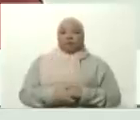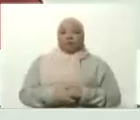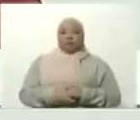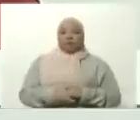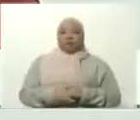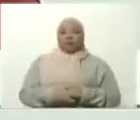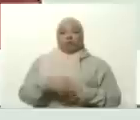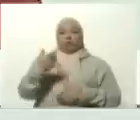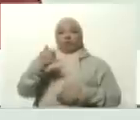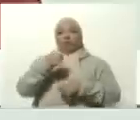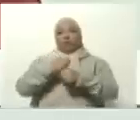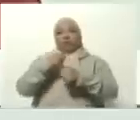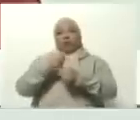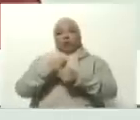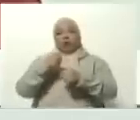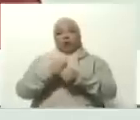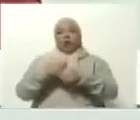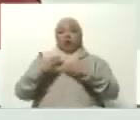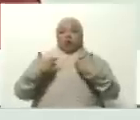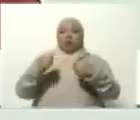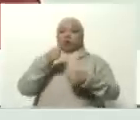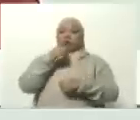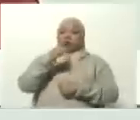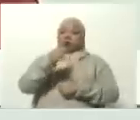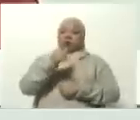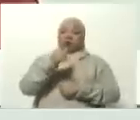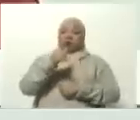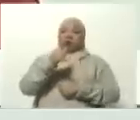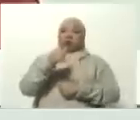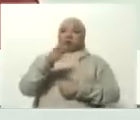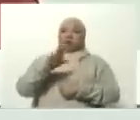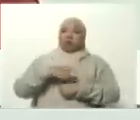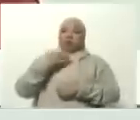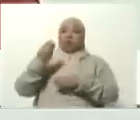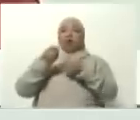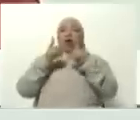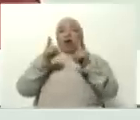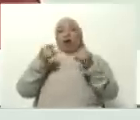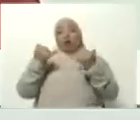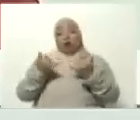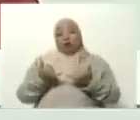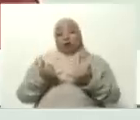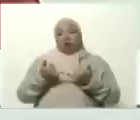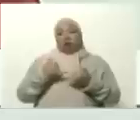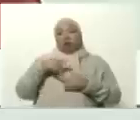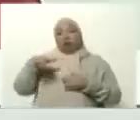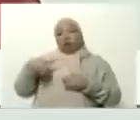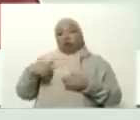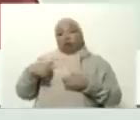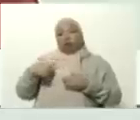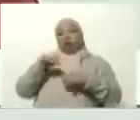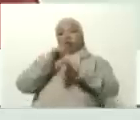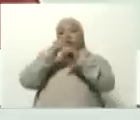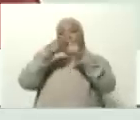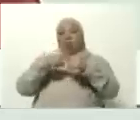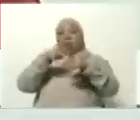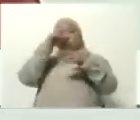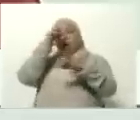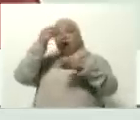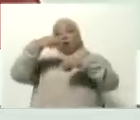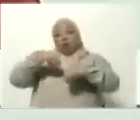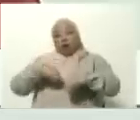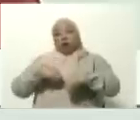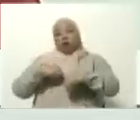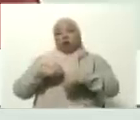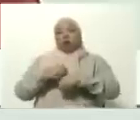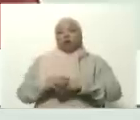o tiene moral para sancionar a alguien. Y bien dicho, y nosotros estamos totalmente de acuerdo,